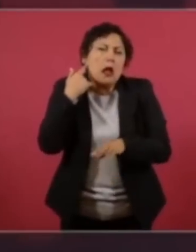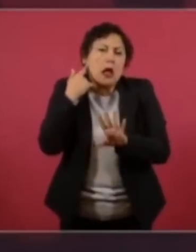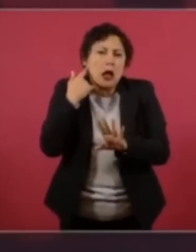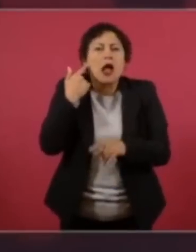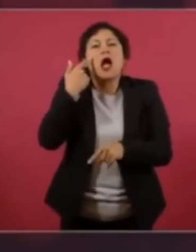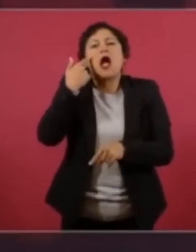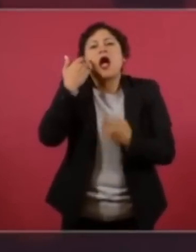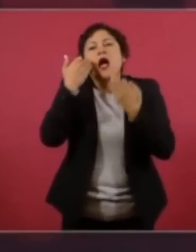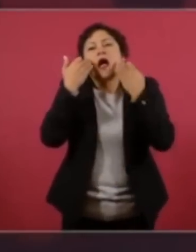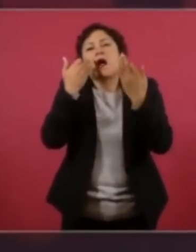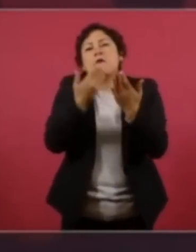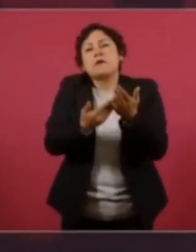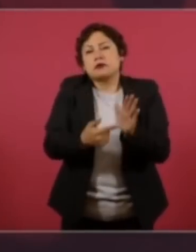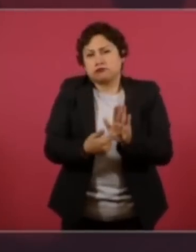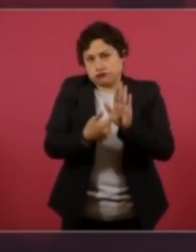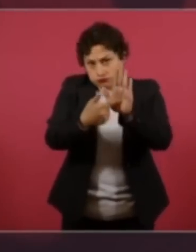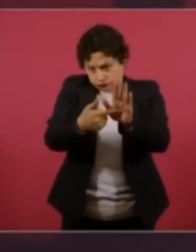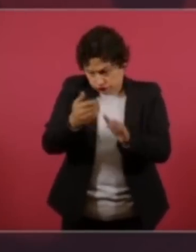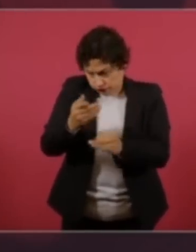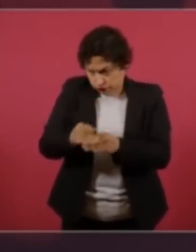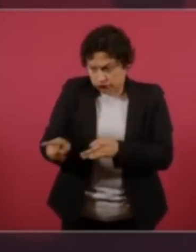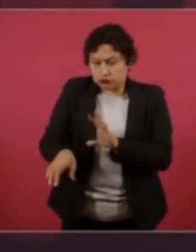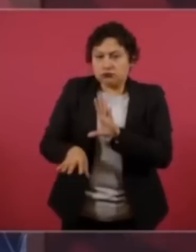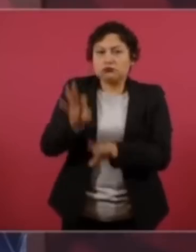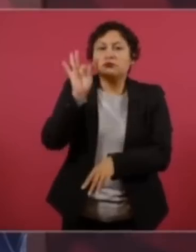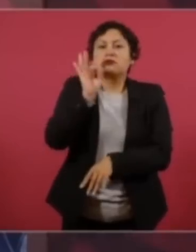pero le confiesa